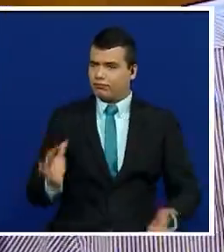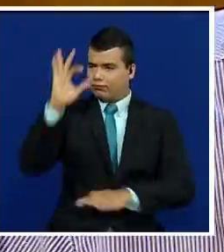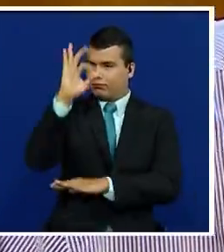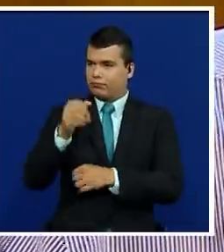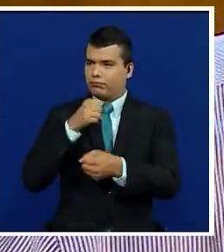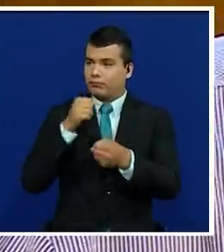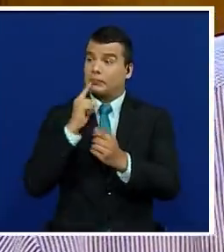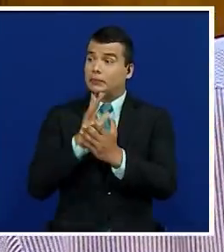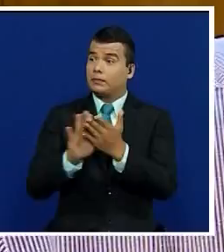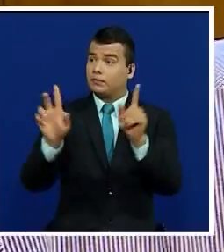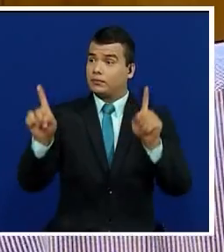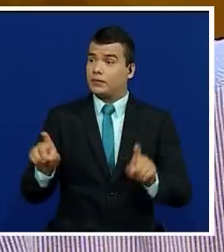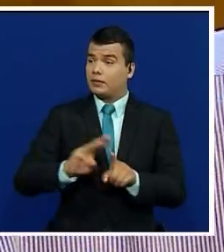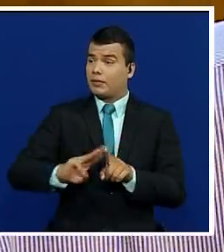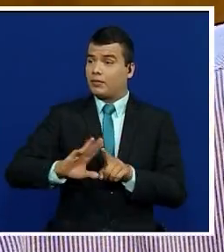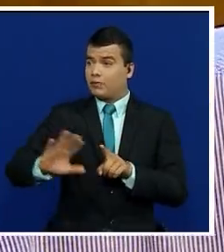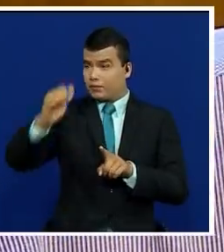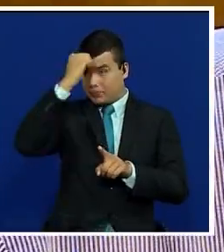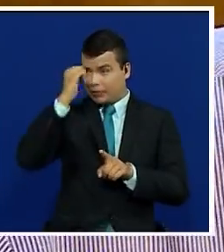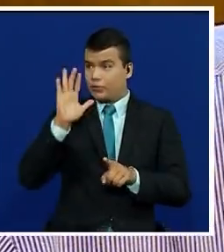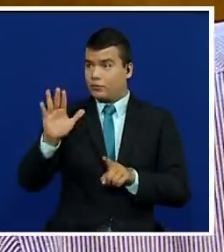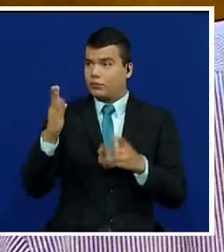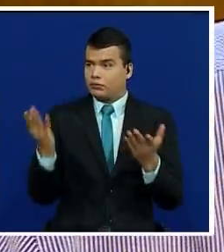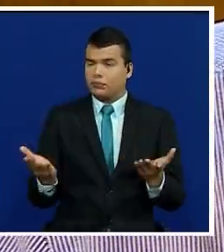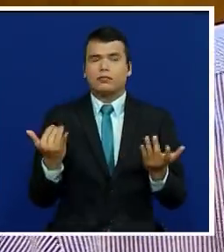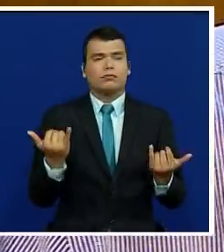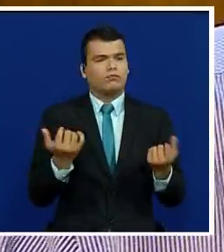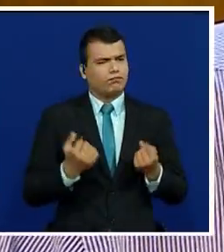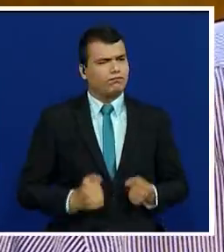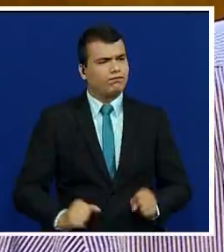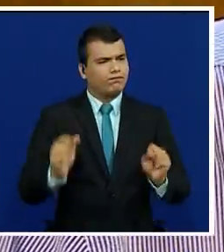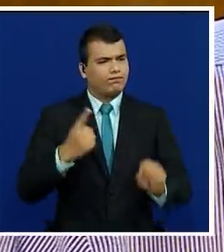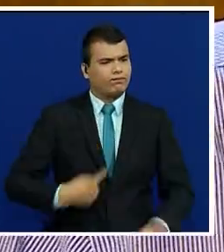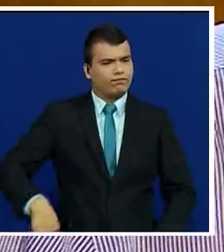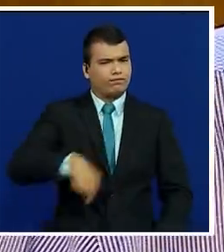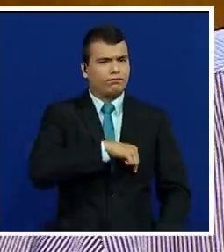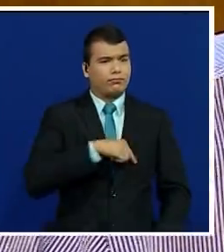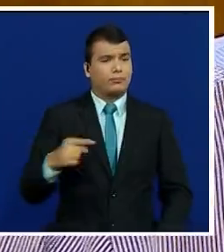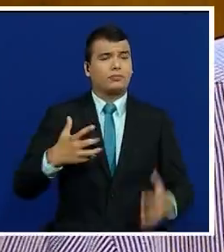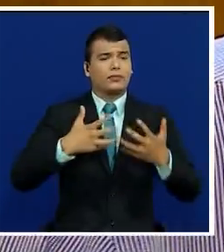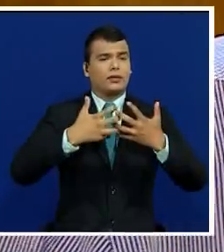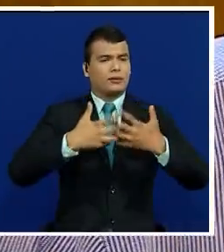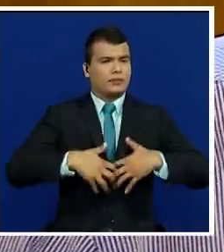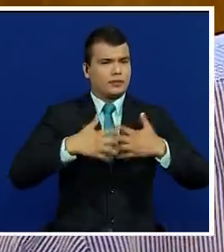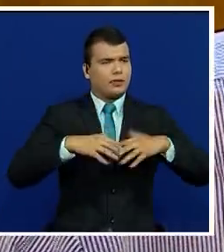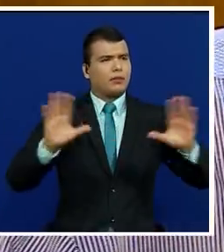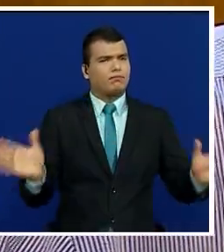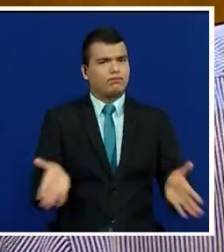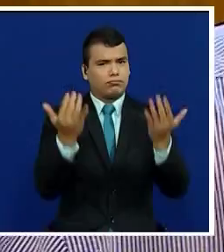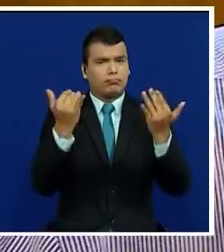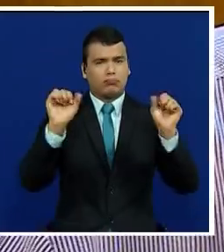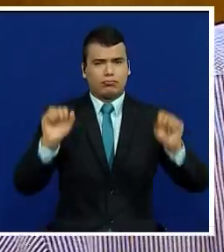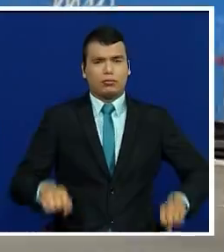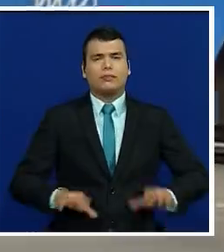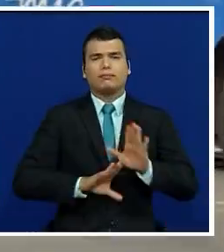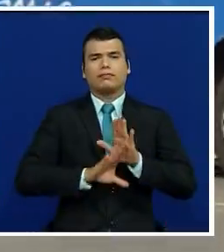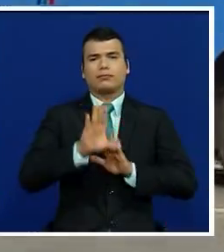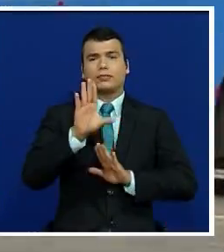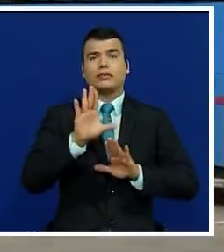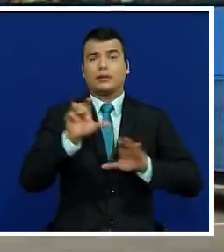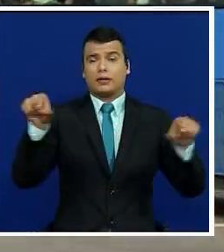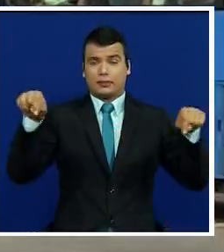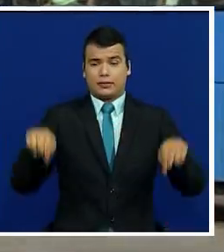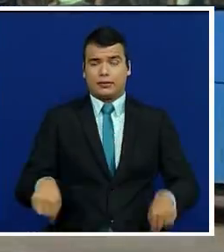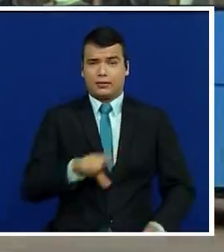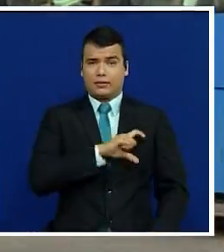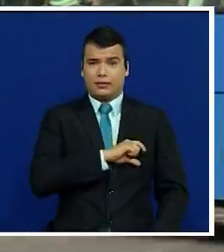nosotros estamos haciendo todo lo humanamente posible por que el sistema se recupere que el sistema salga adelante cali es